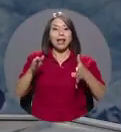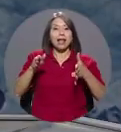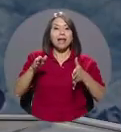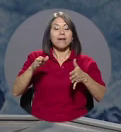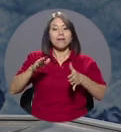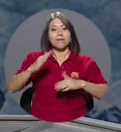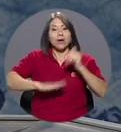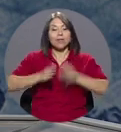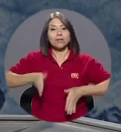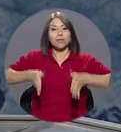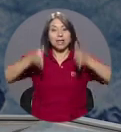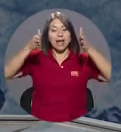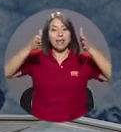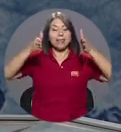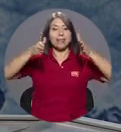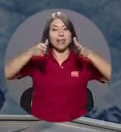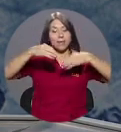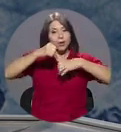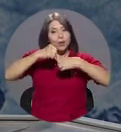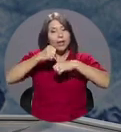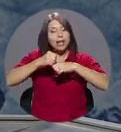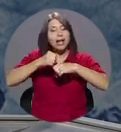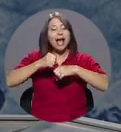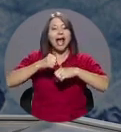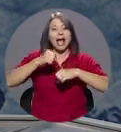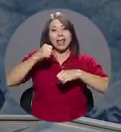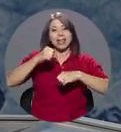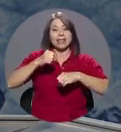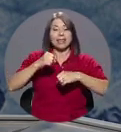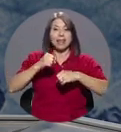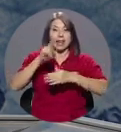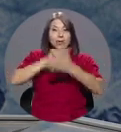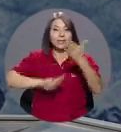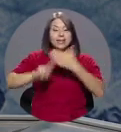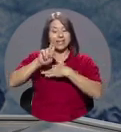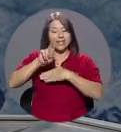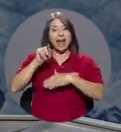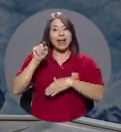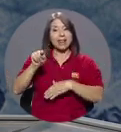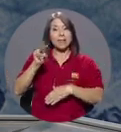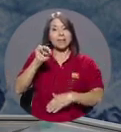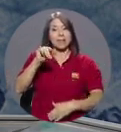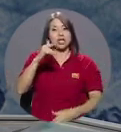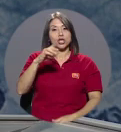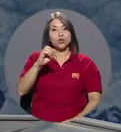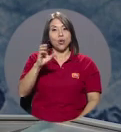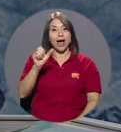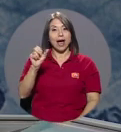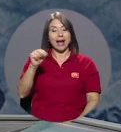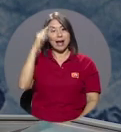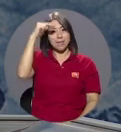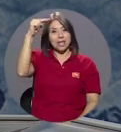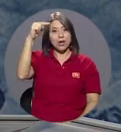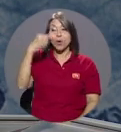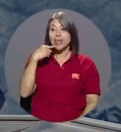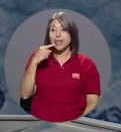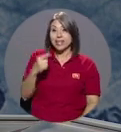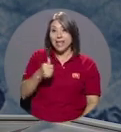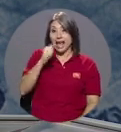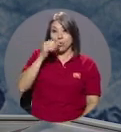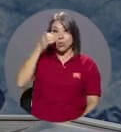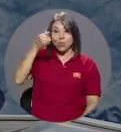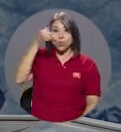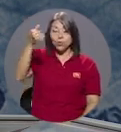de la Facultad de Biología de la Universidad Michoacana de San Nicolás de Hidalgo de México, quien opinó que la acuicultura es un nuevo nicho